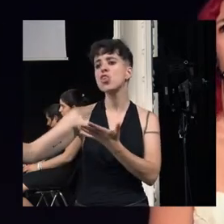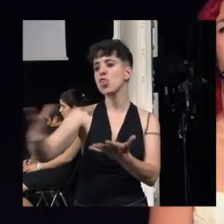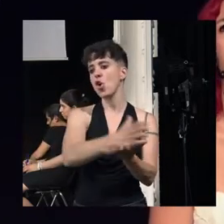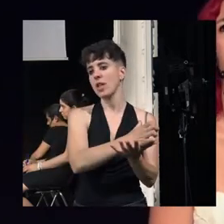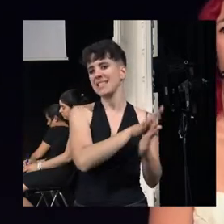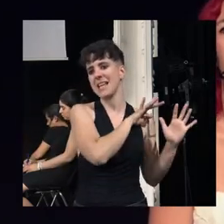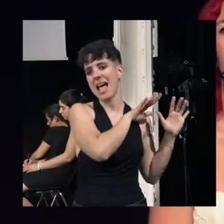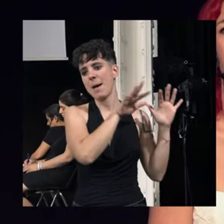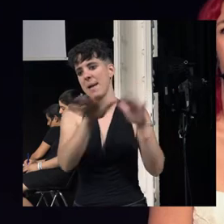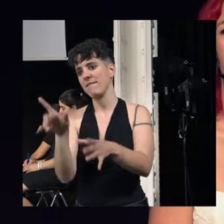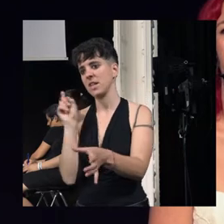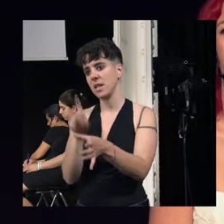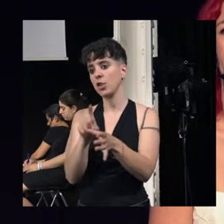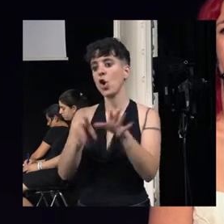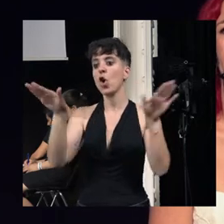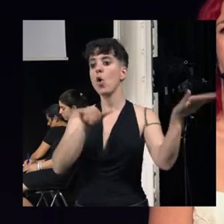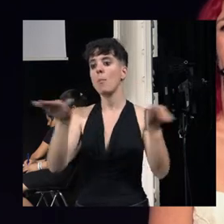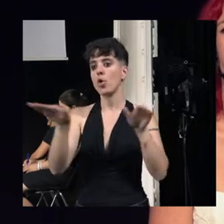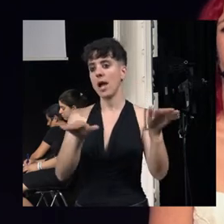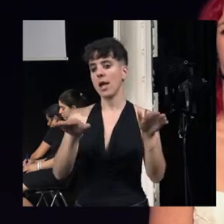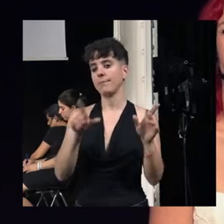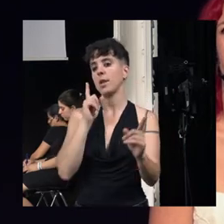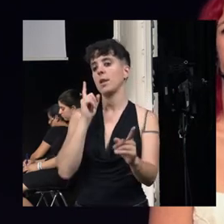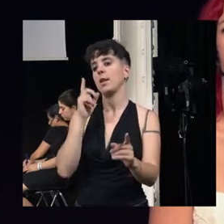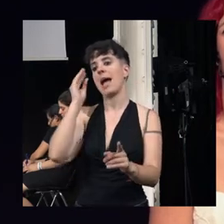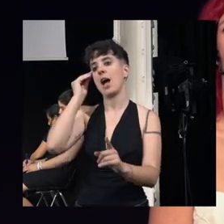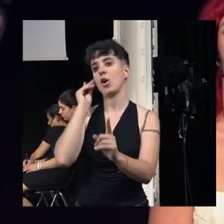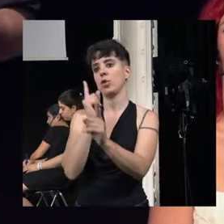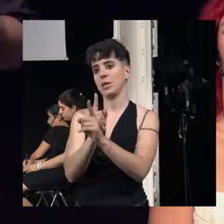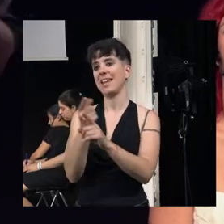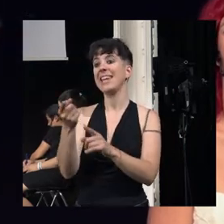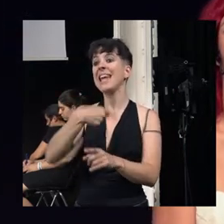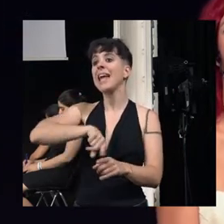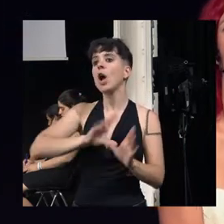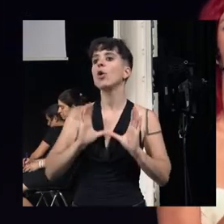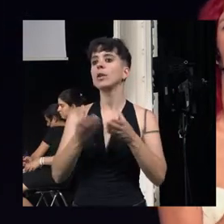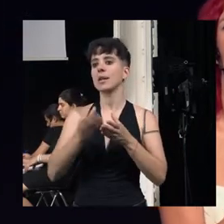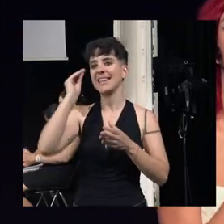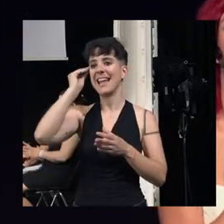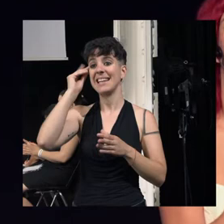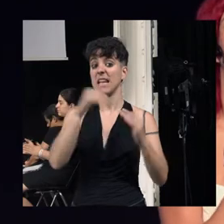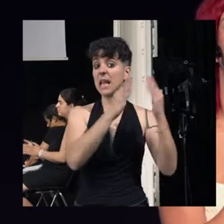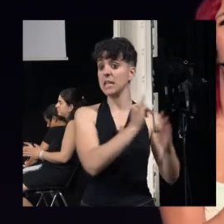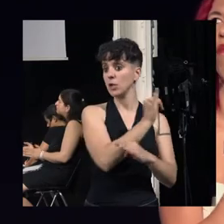caso convoca contra el antigitanismo las organizaciones gitanas y no las instituciones.